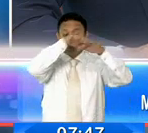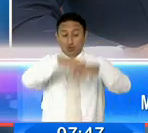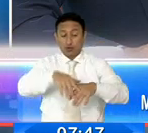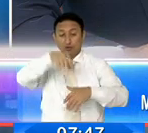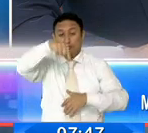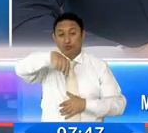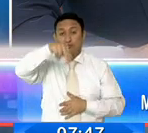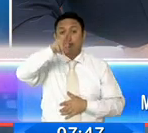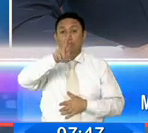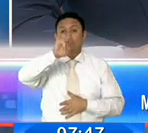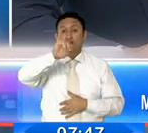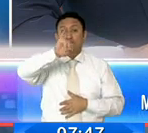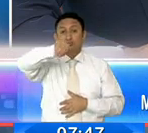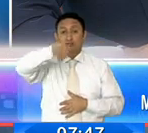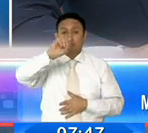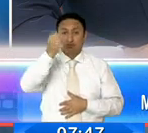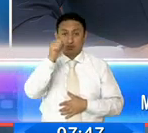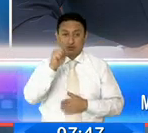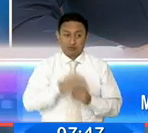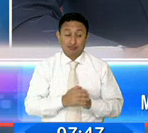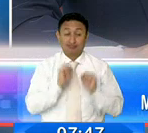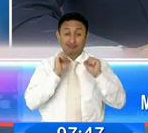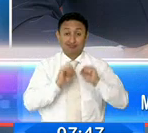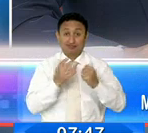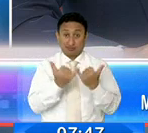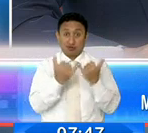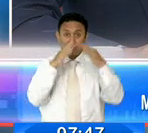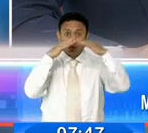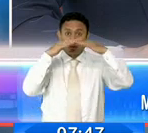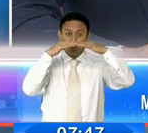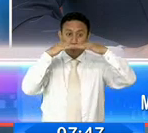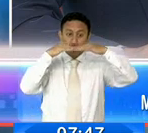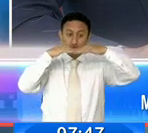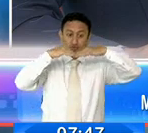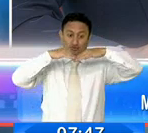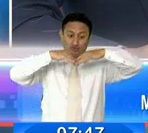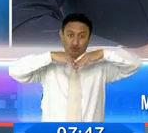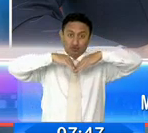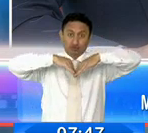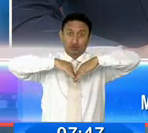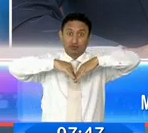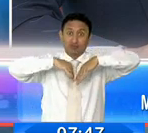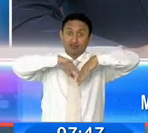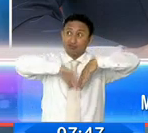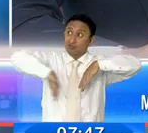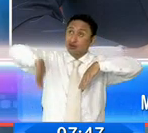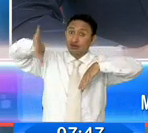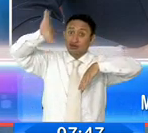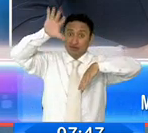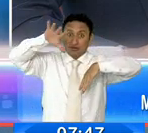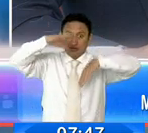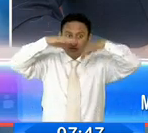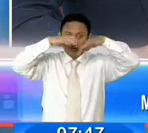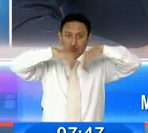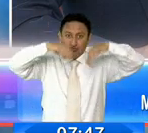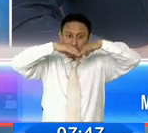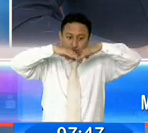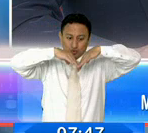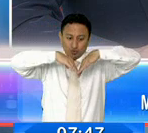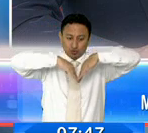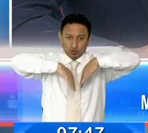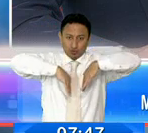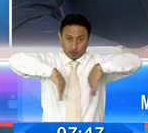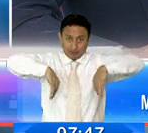Coca. Y este ha creado un socavón que empezó a comerse la pared del río. Y estaba